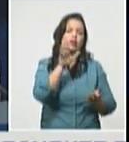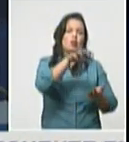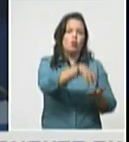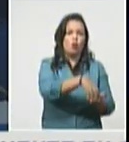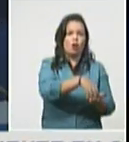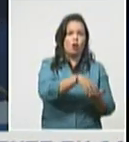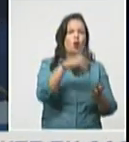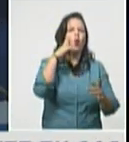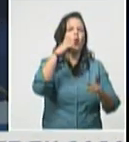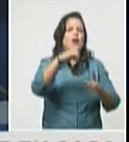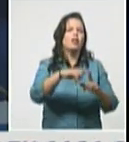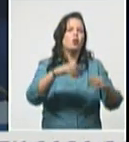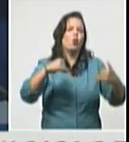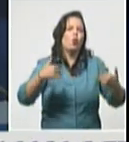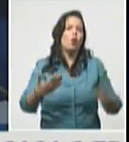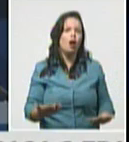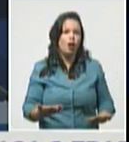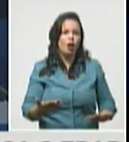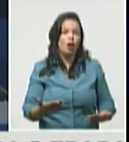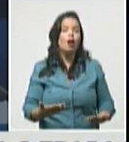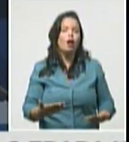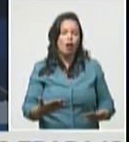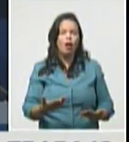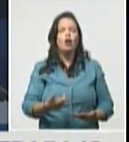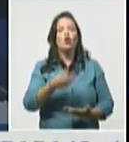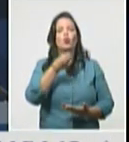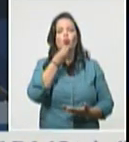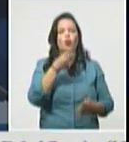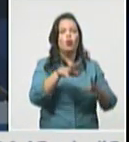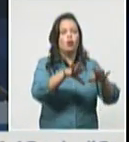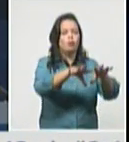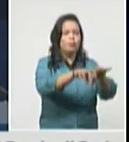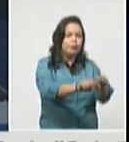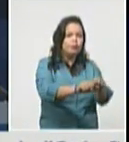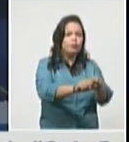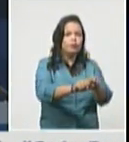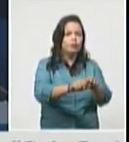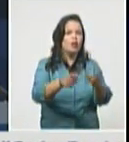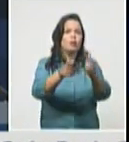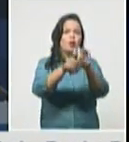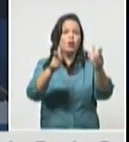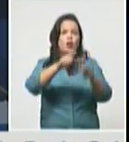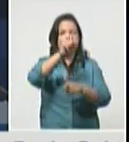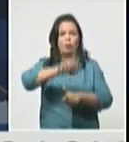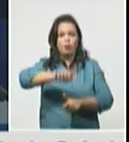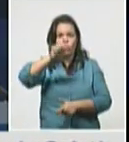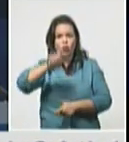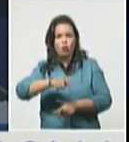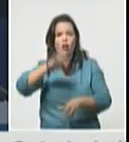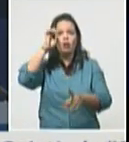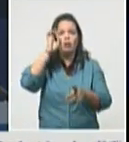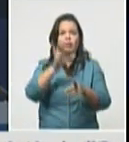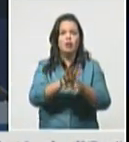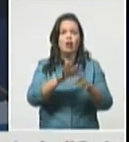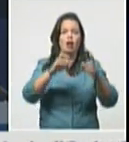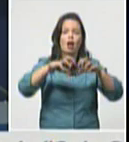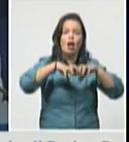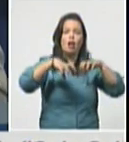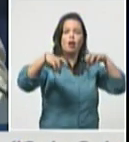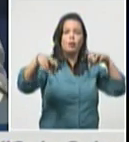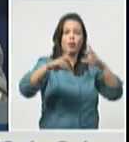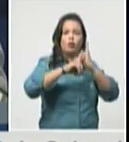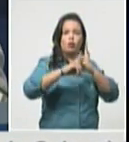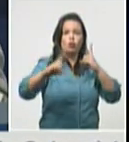objetivo: poder identificar el mayor número de casos, aislarlo, establecer que se corte la transmisión y